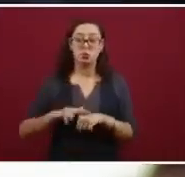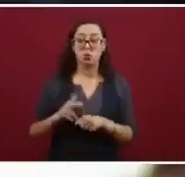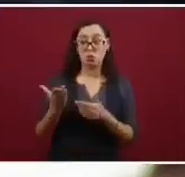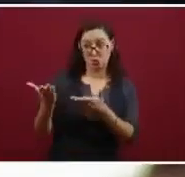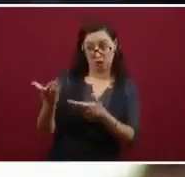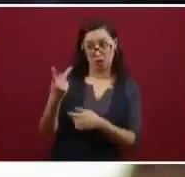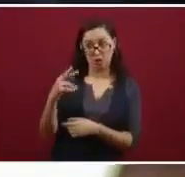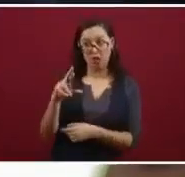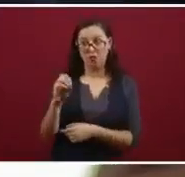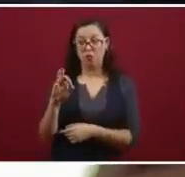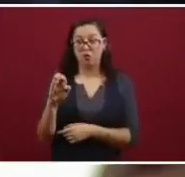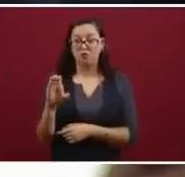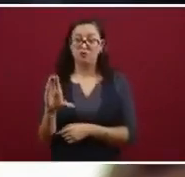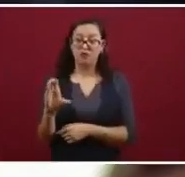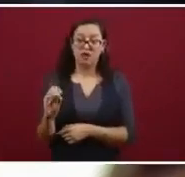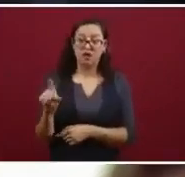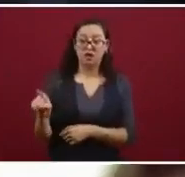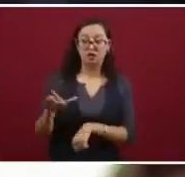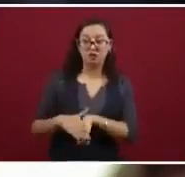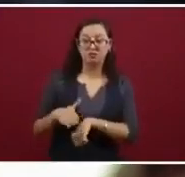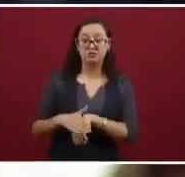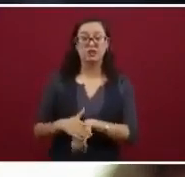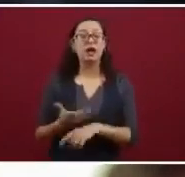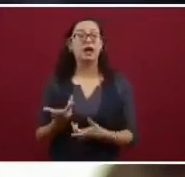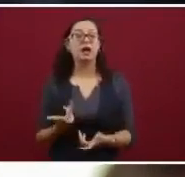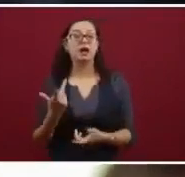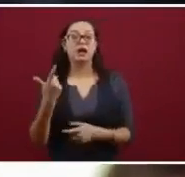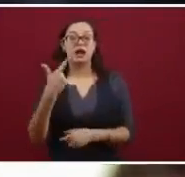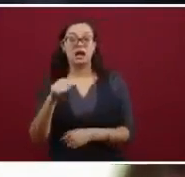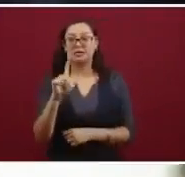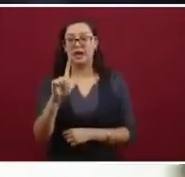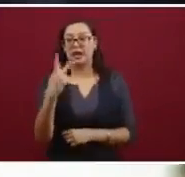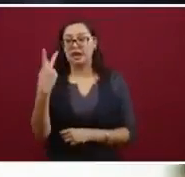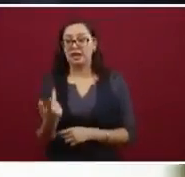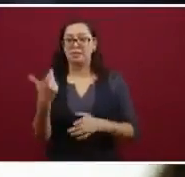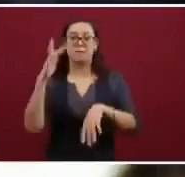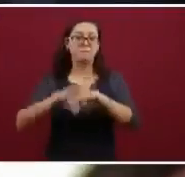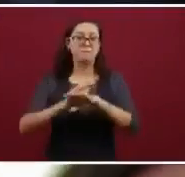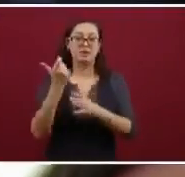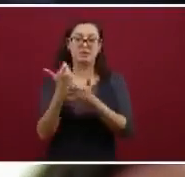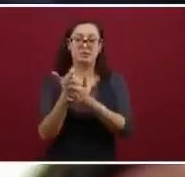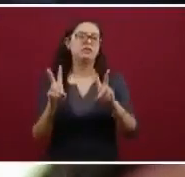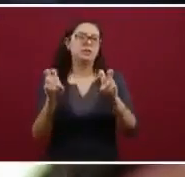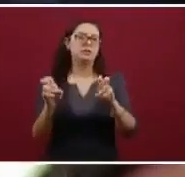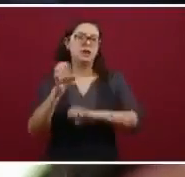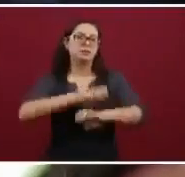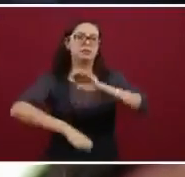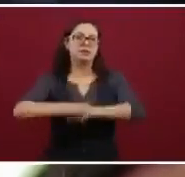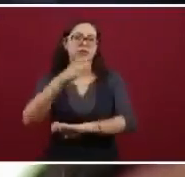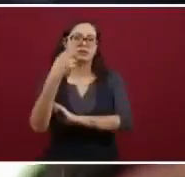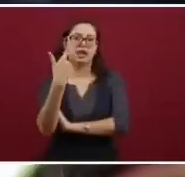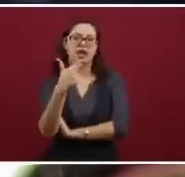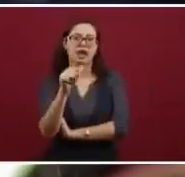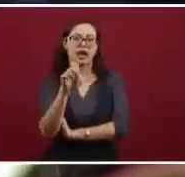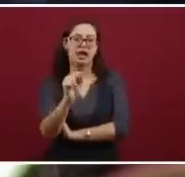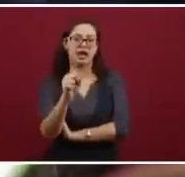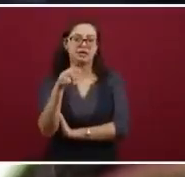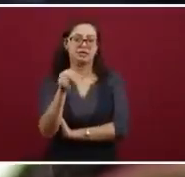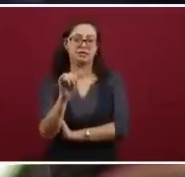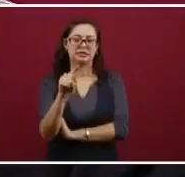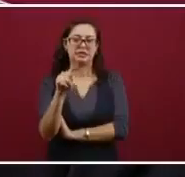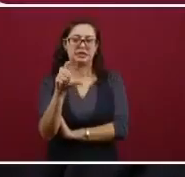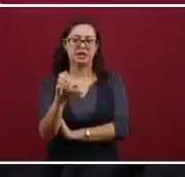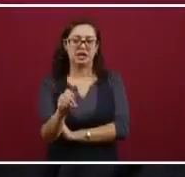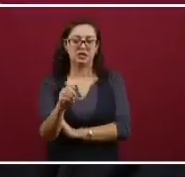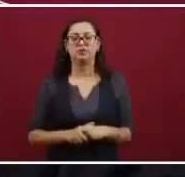las empresas que vende más barato el gas LP es Gas Nieto. Presidente, ¿sabe usted que